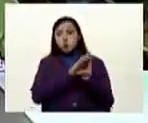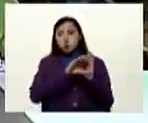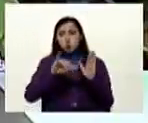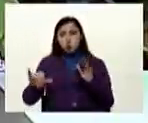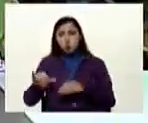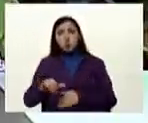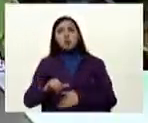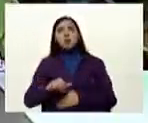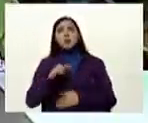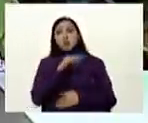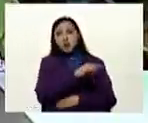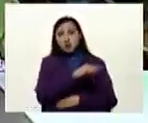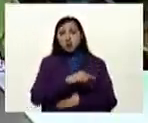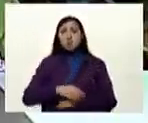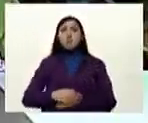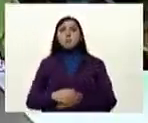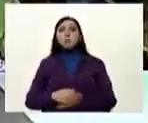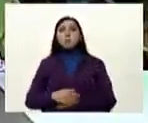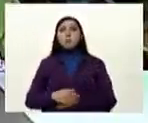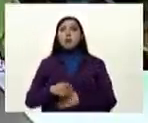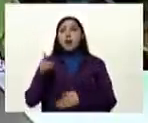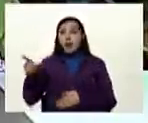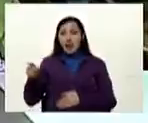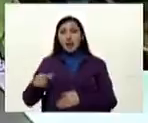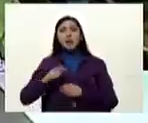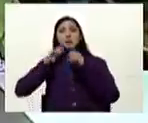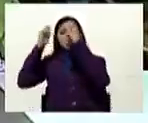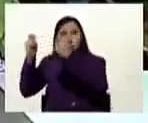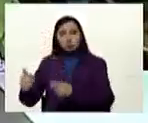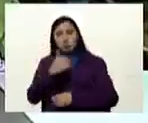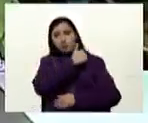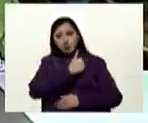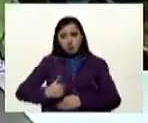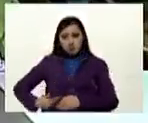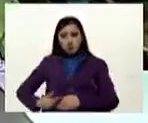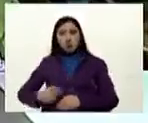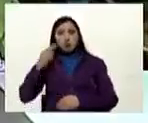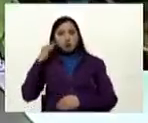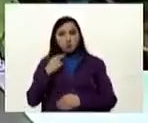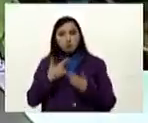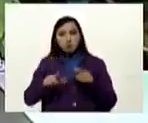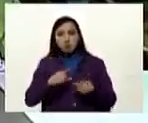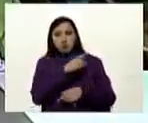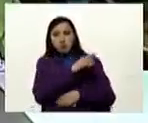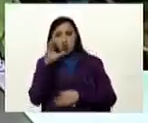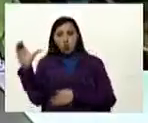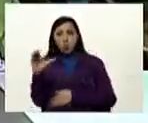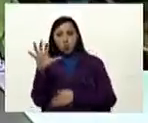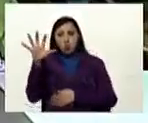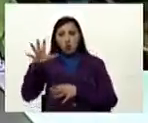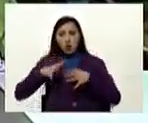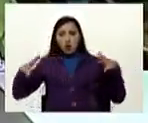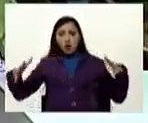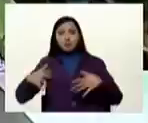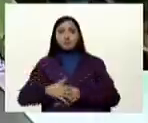Cúcuta como presidente de la República de Colombia, de la Gran